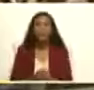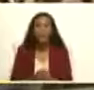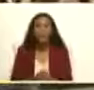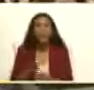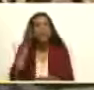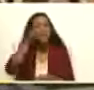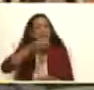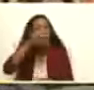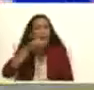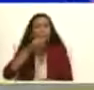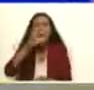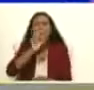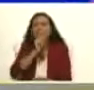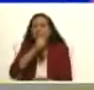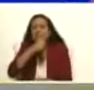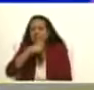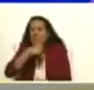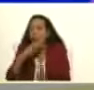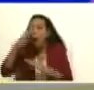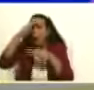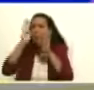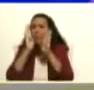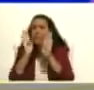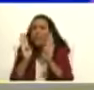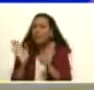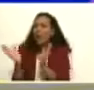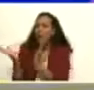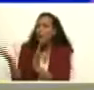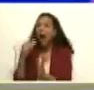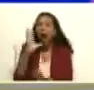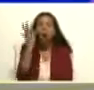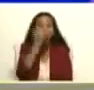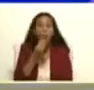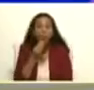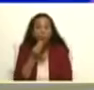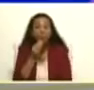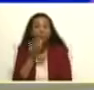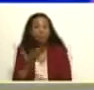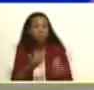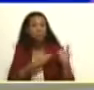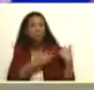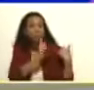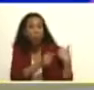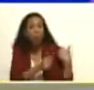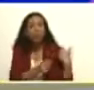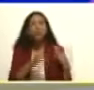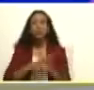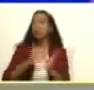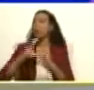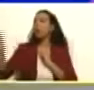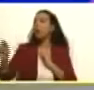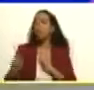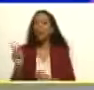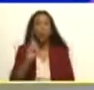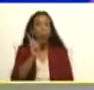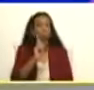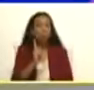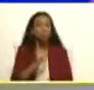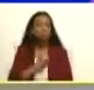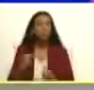Siempre salen a votar y hay que atenderlos en la cola. La juventud tiene una tarea. No es que votamos y nos vamos, no, no, eso no es